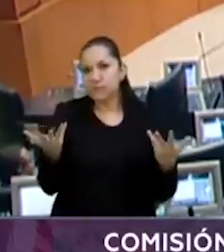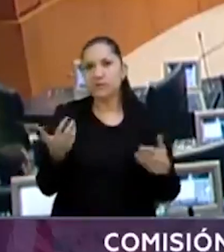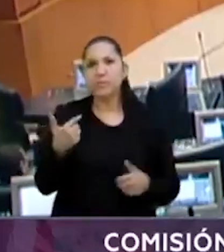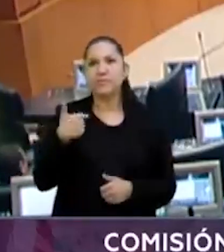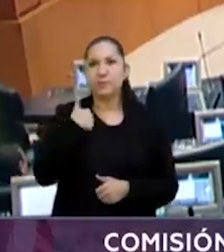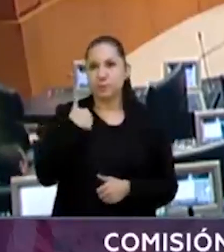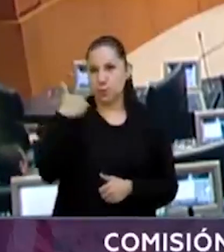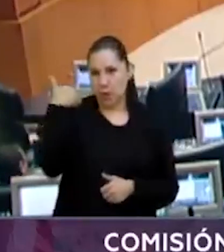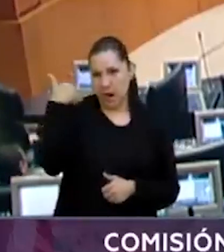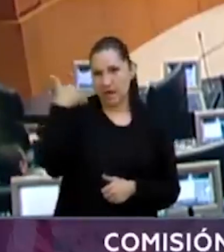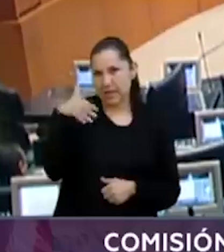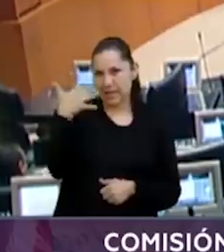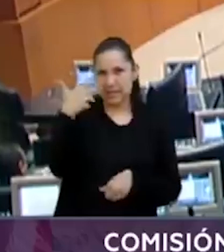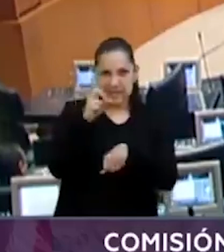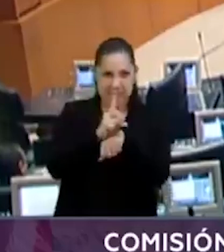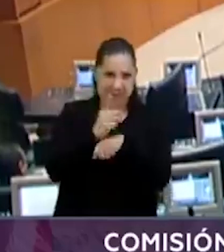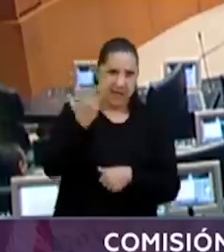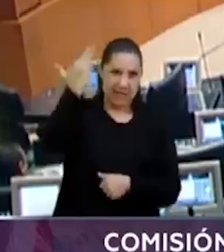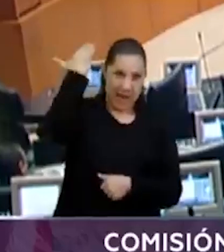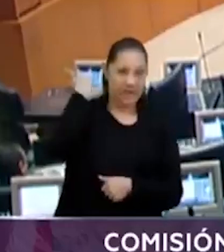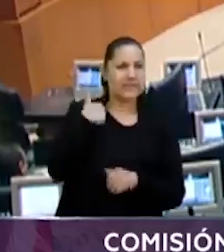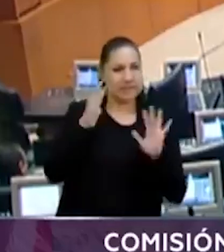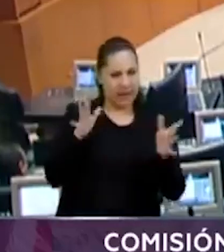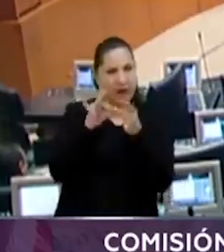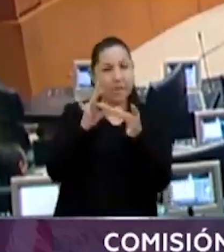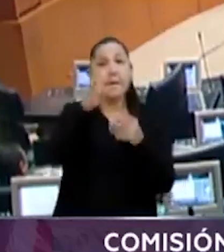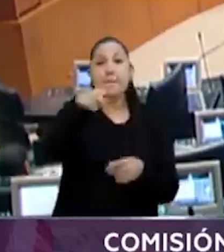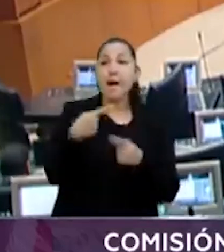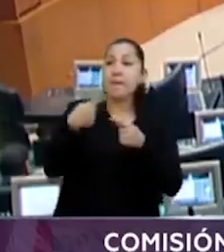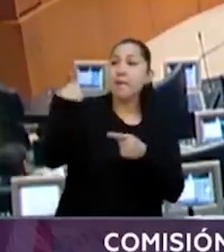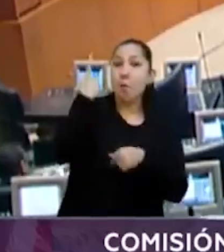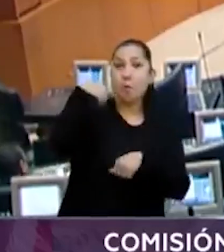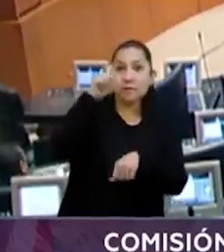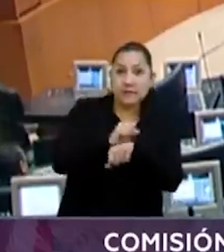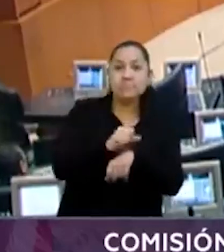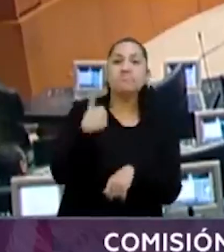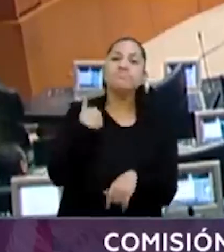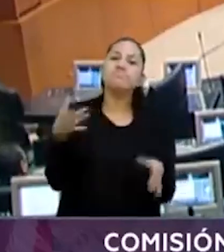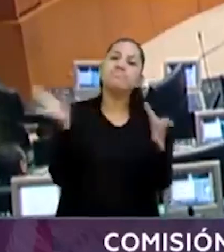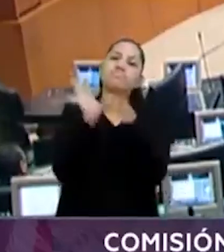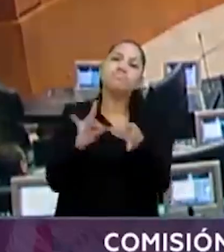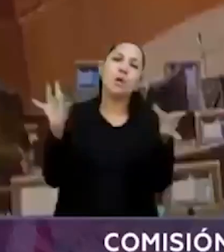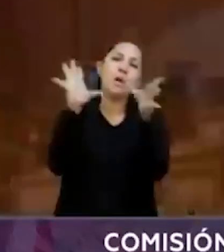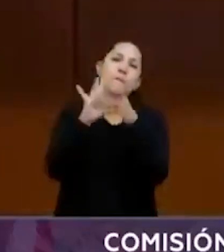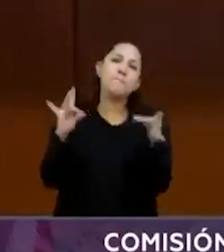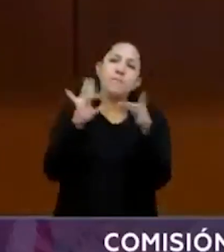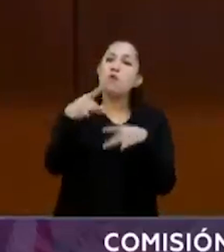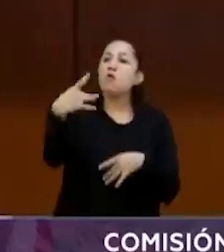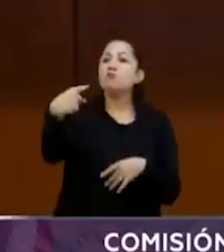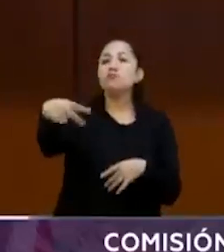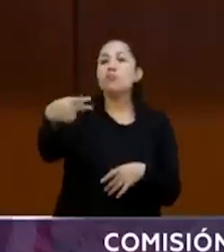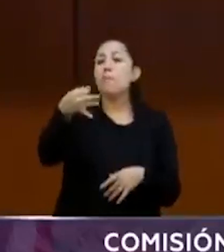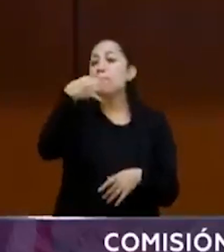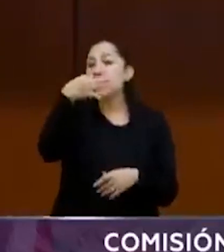comandante borolas hoy no les di su medicina la semana pasada estuve ausente entonces parece